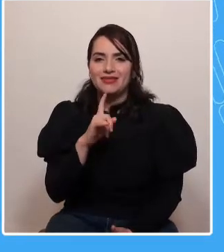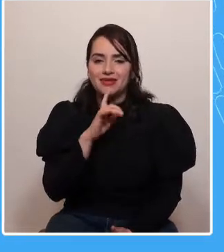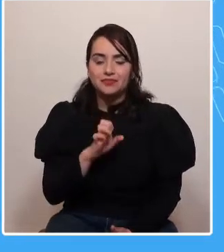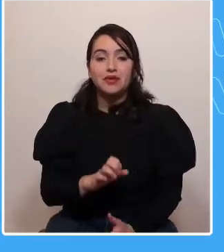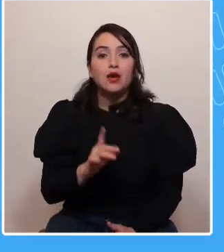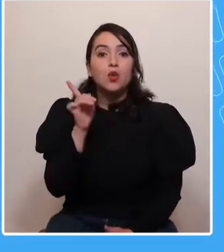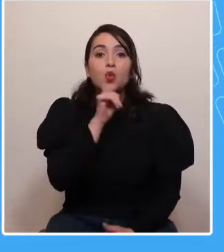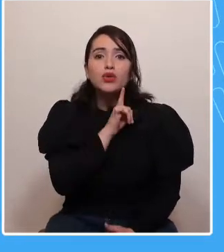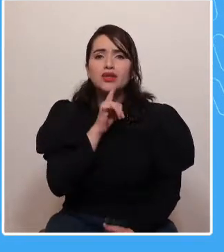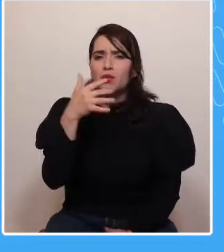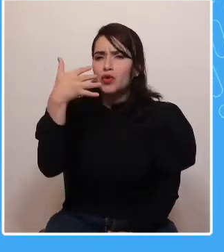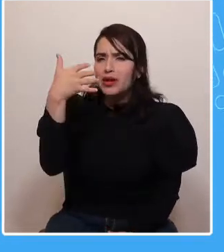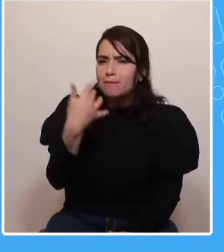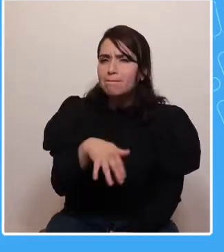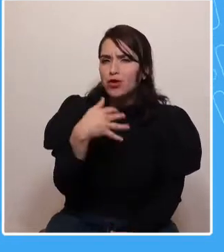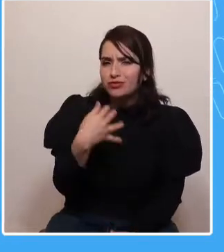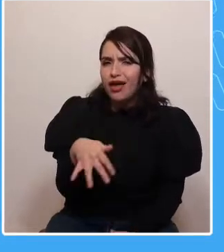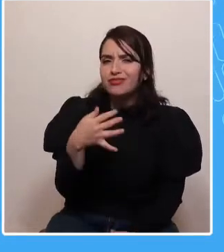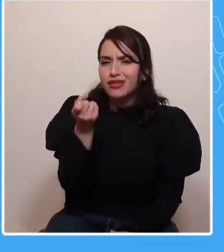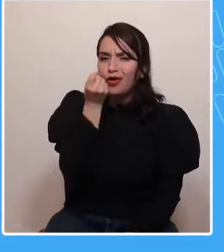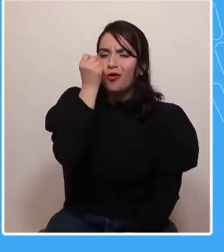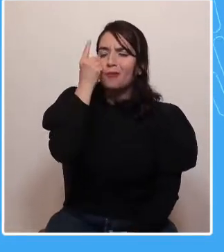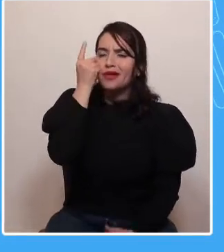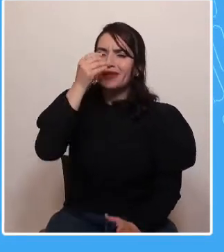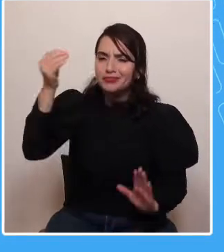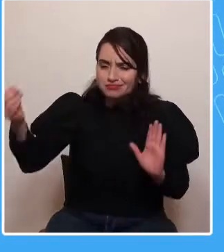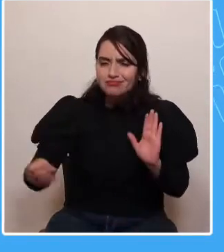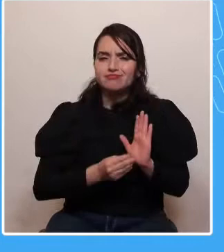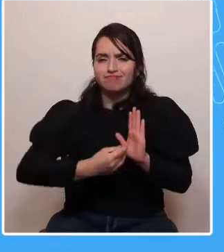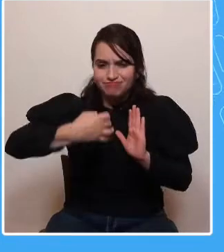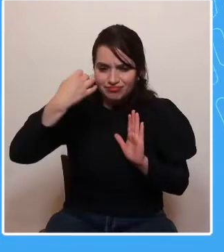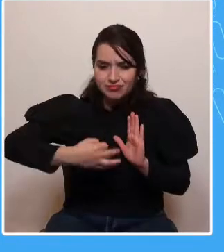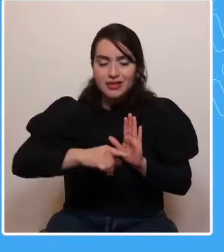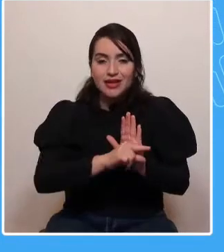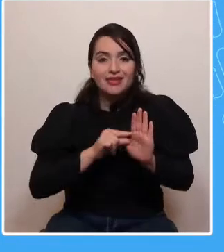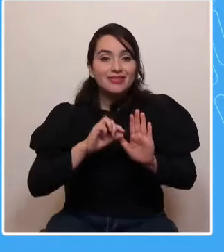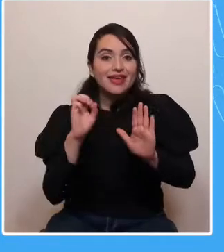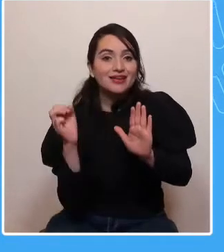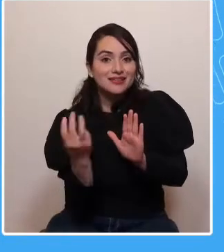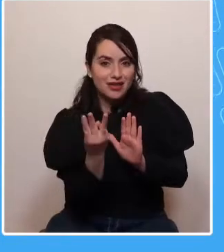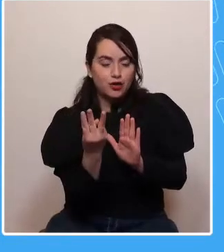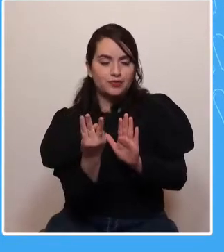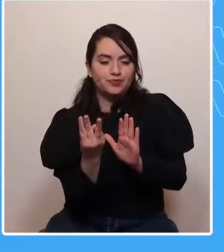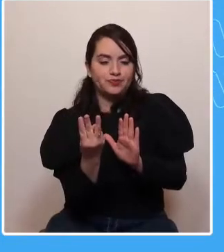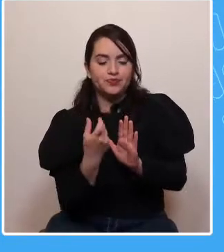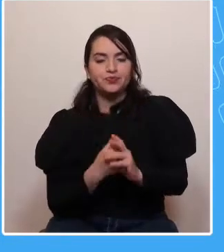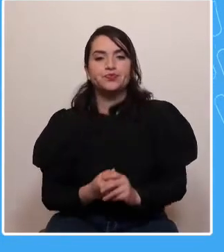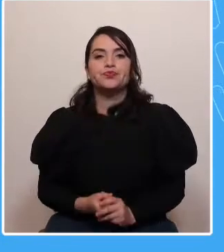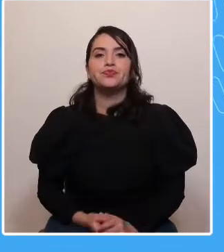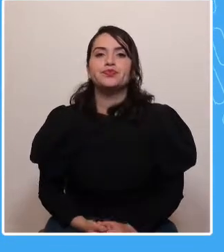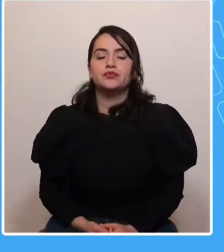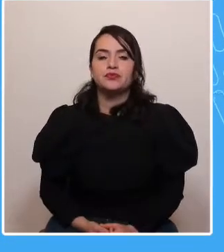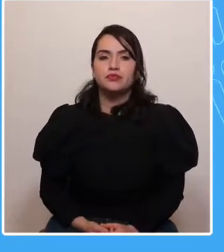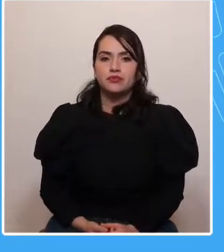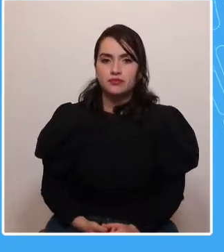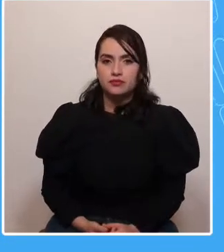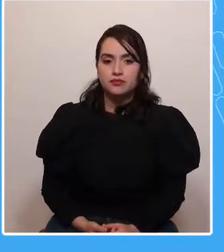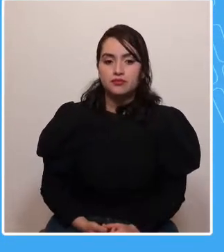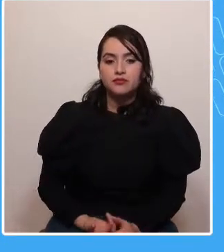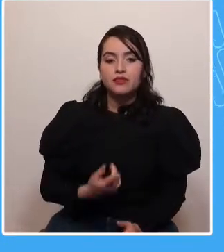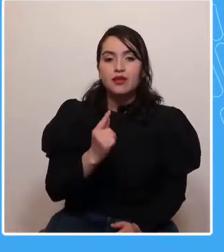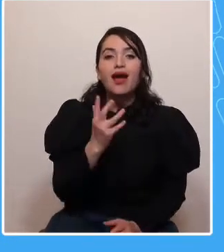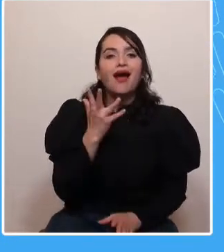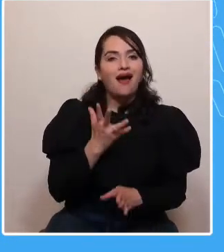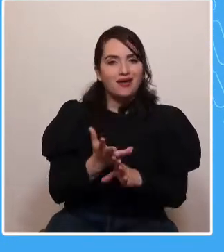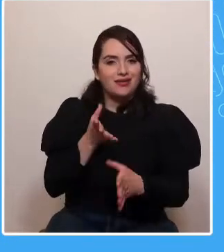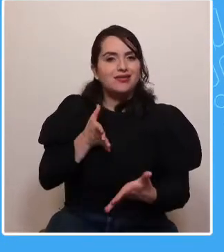y de consagrar. Mientras tanto, el inciso tercero reconoce expresamente excepciones y